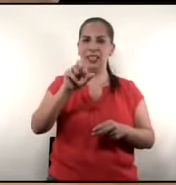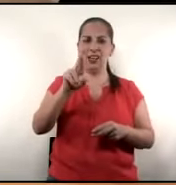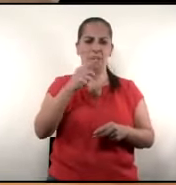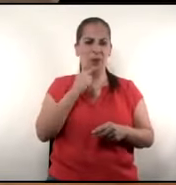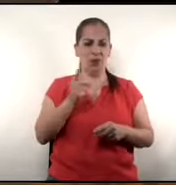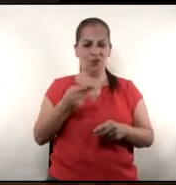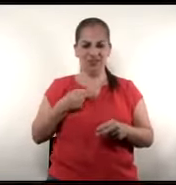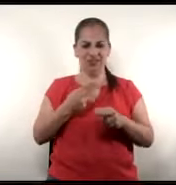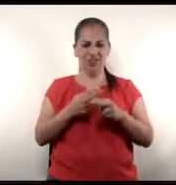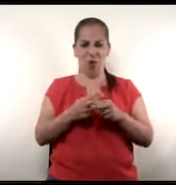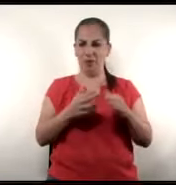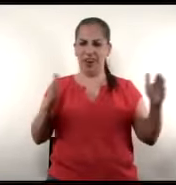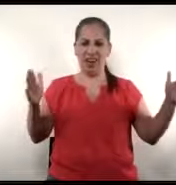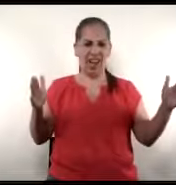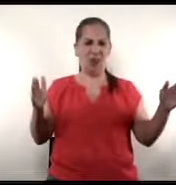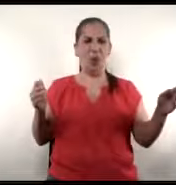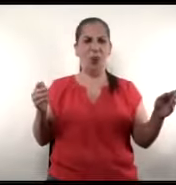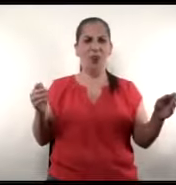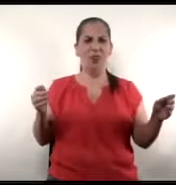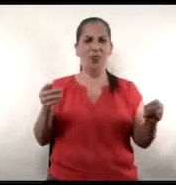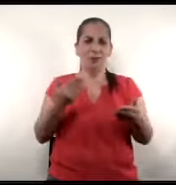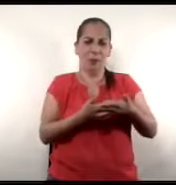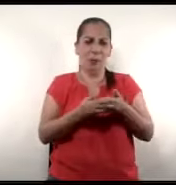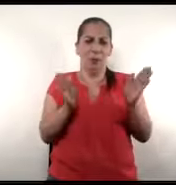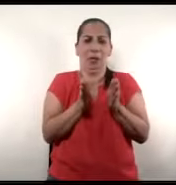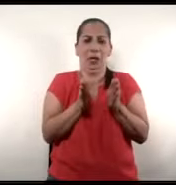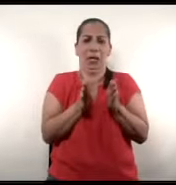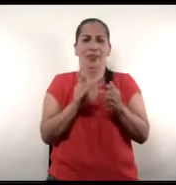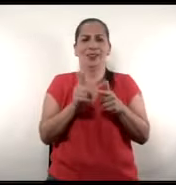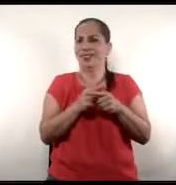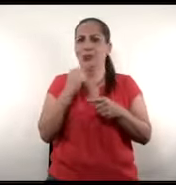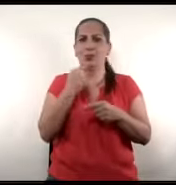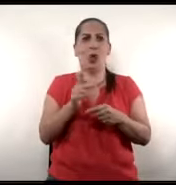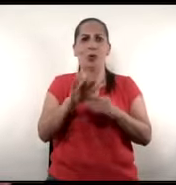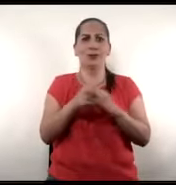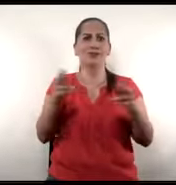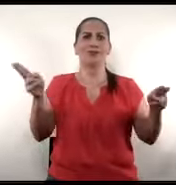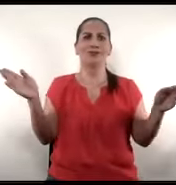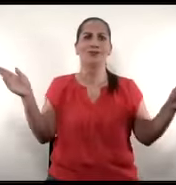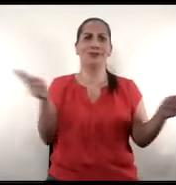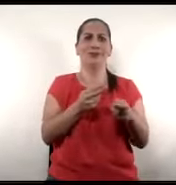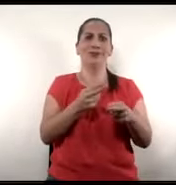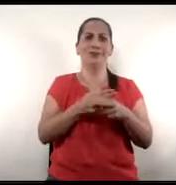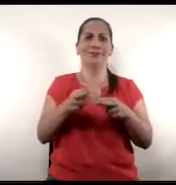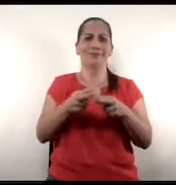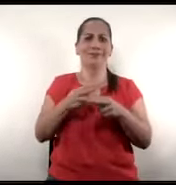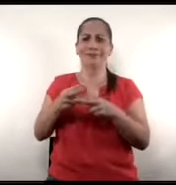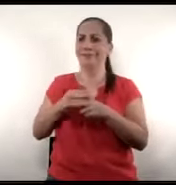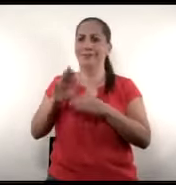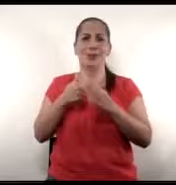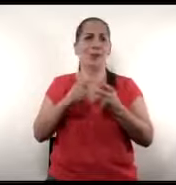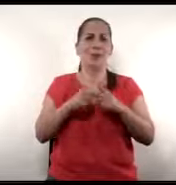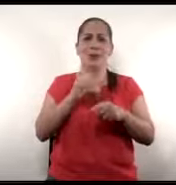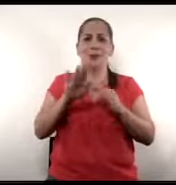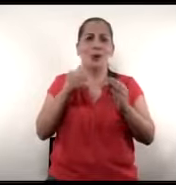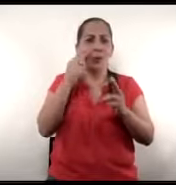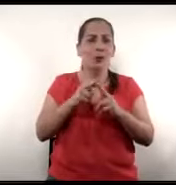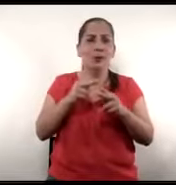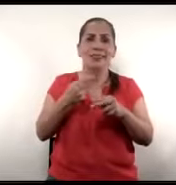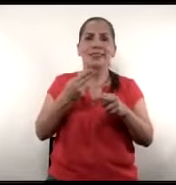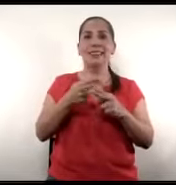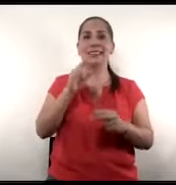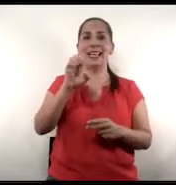bebé. Y entonces desde recién nacido me dijeron Eli, sí, sí. Y todos mis amigos y todos quienes me conocen bien me dicen Eli, es el nombre que me